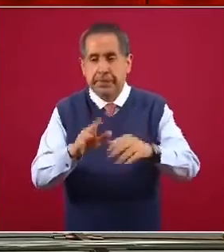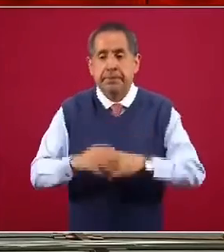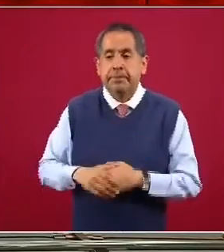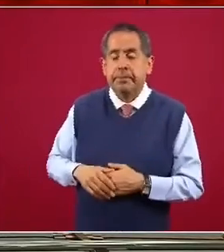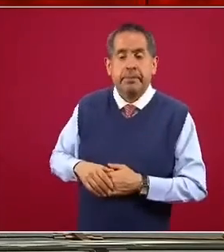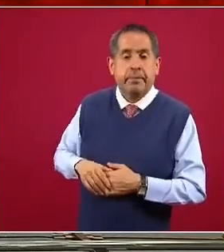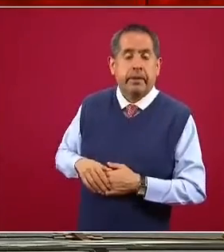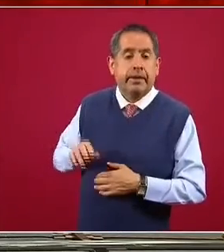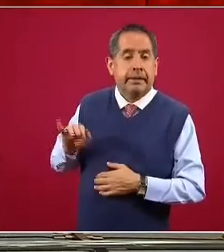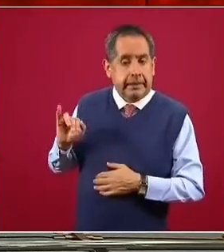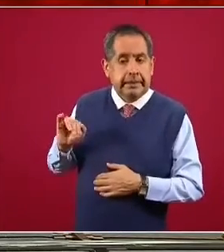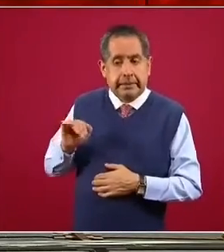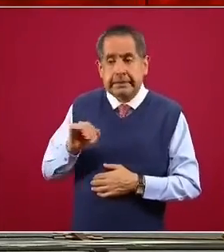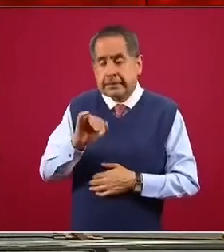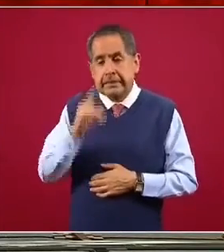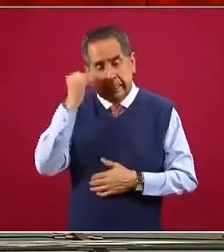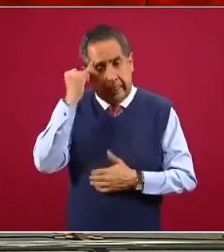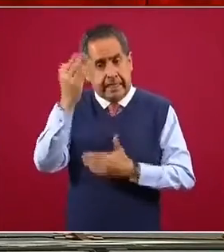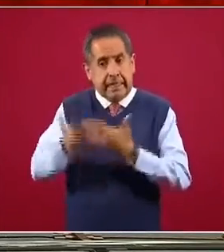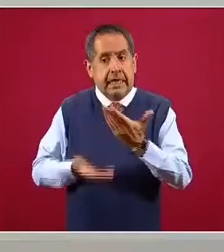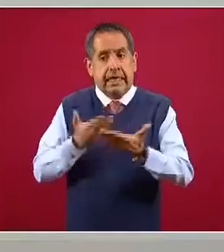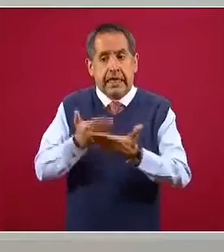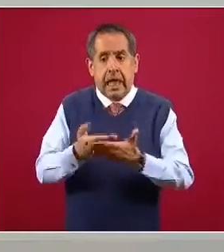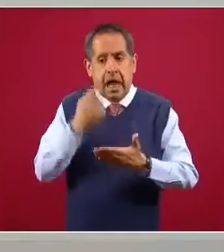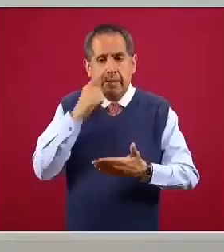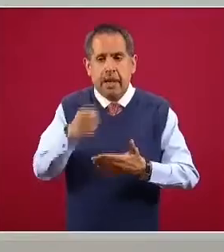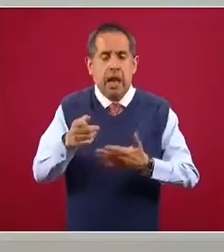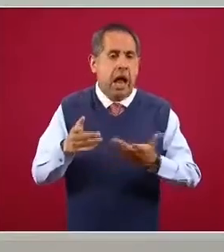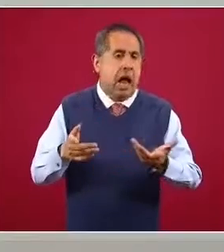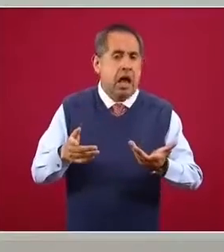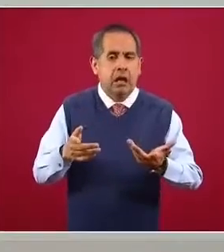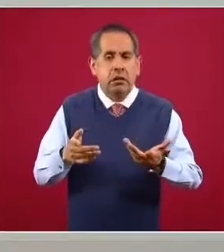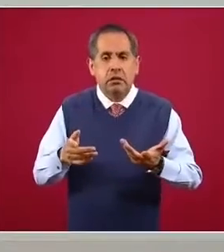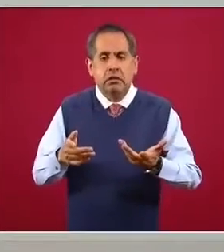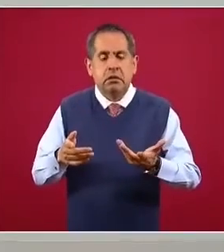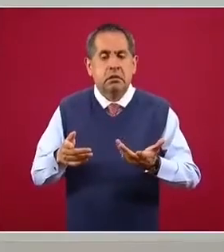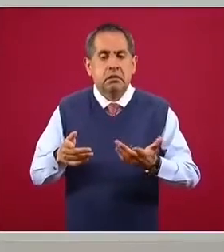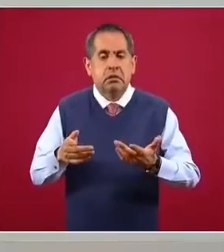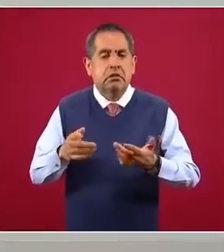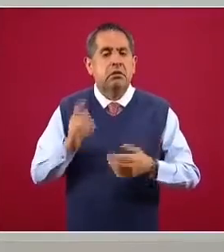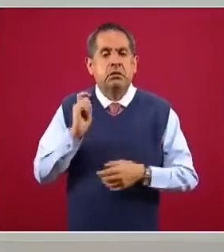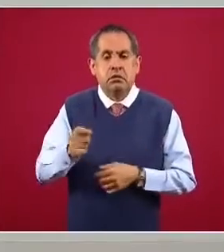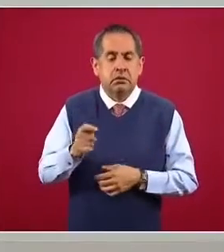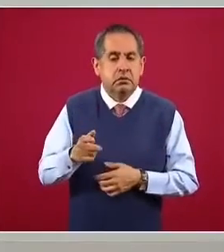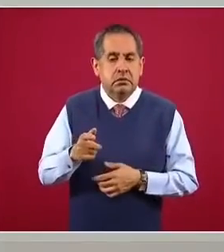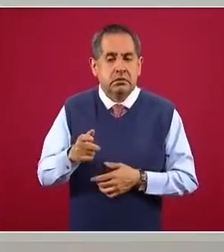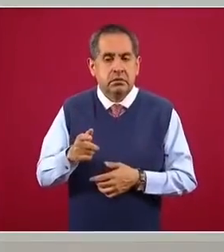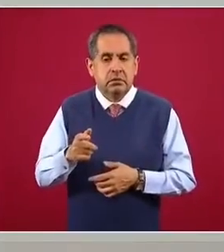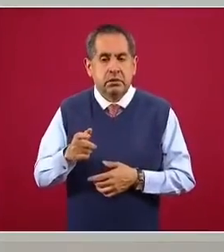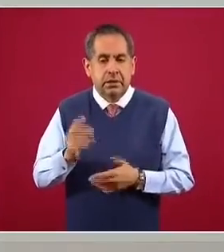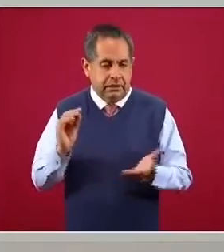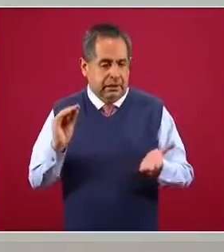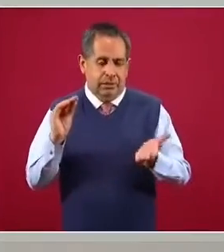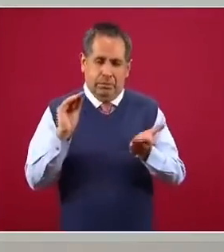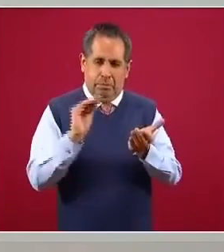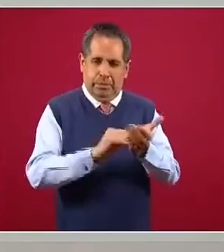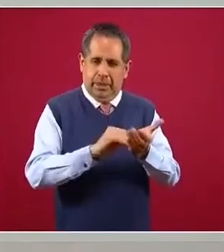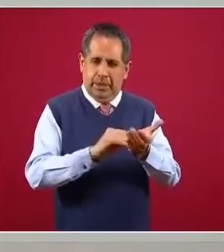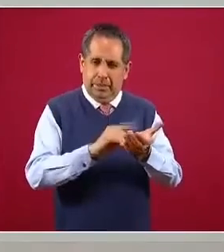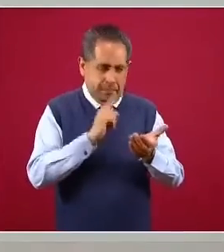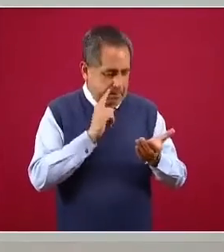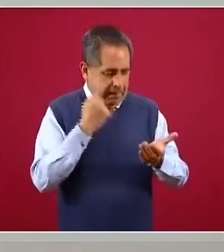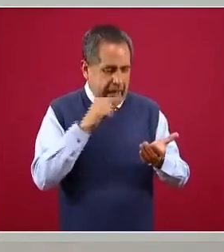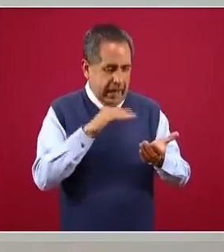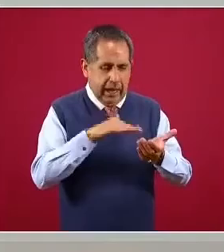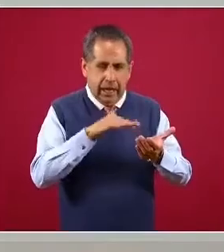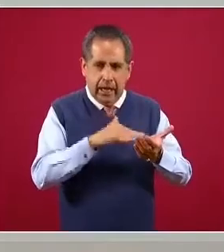hubo una iniciativa para intentar posponer la implementación de